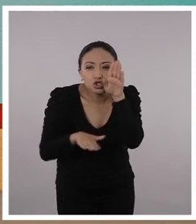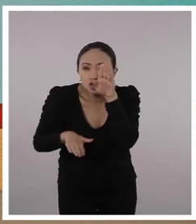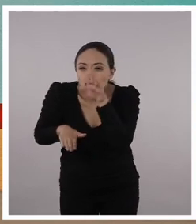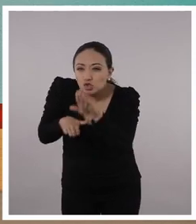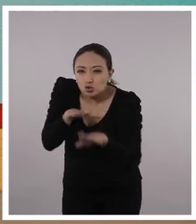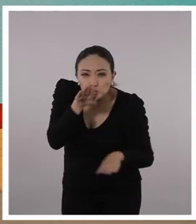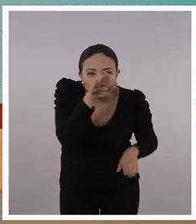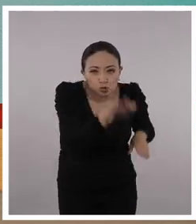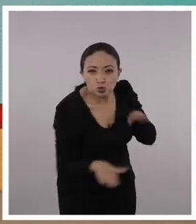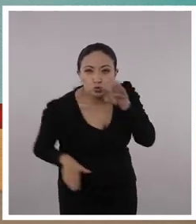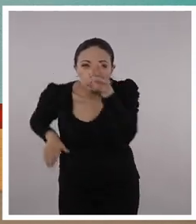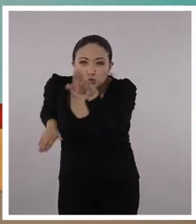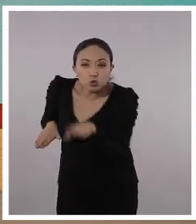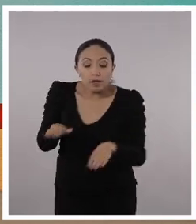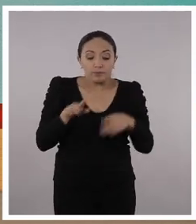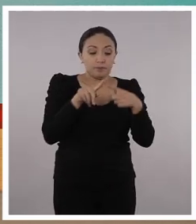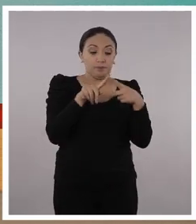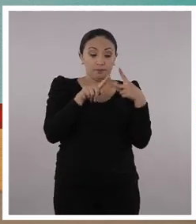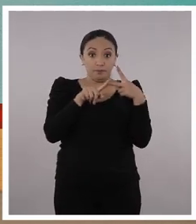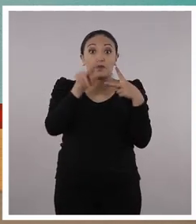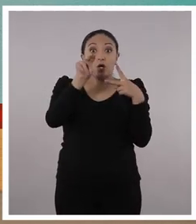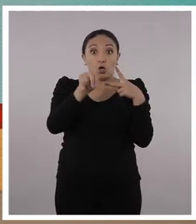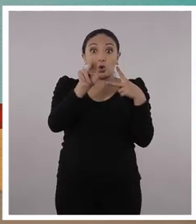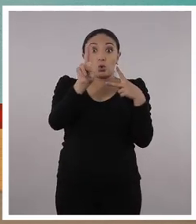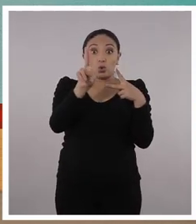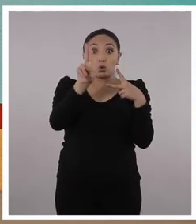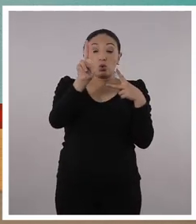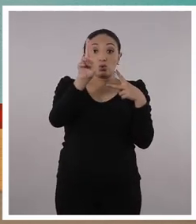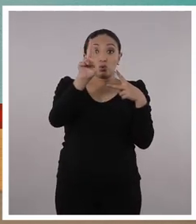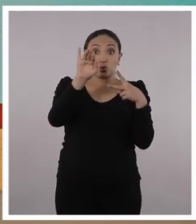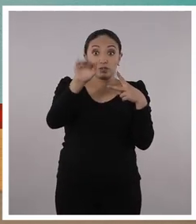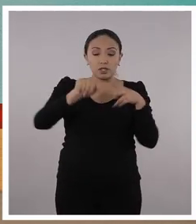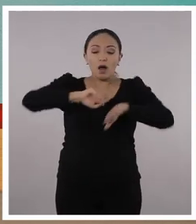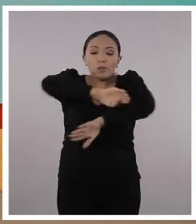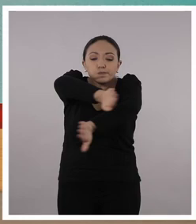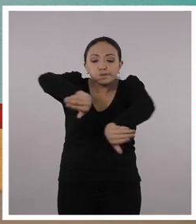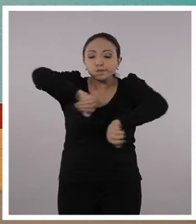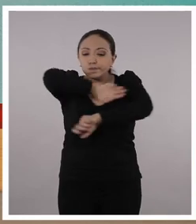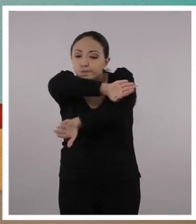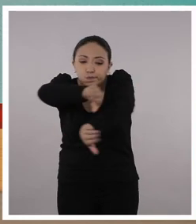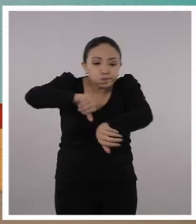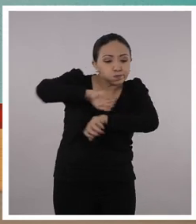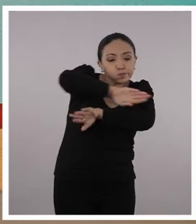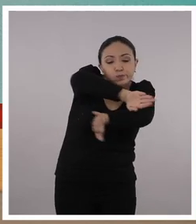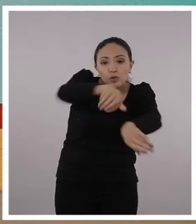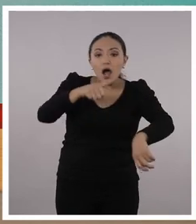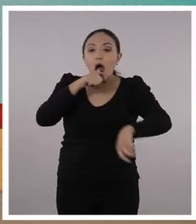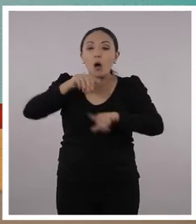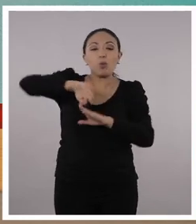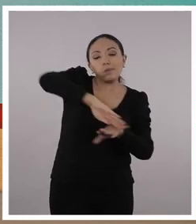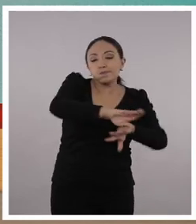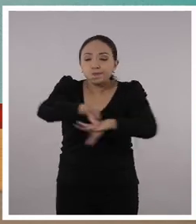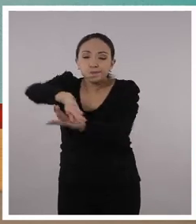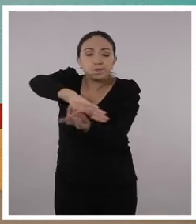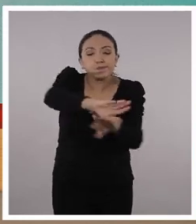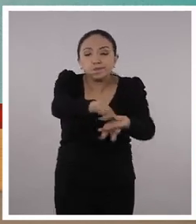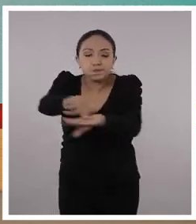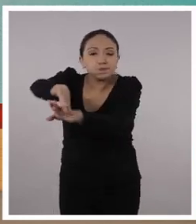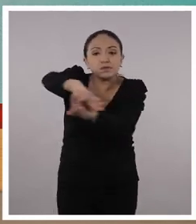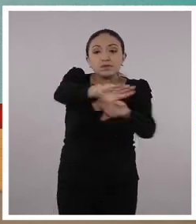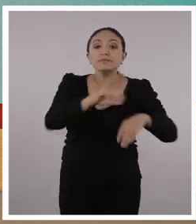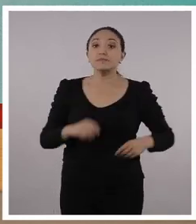así. La nutria gigante nada deslizándose elegantemente por el agua.